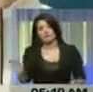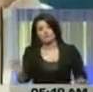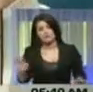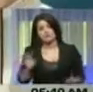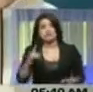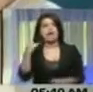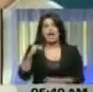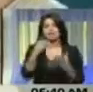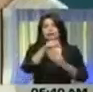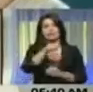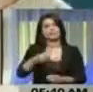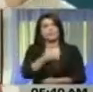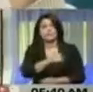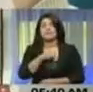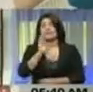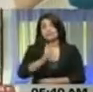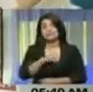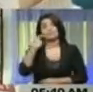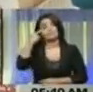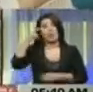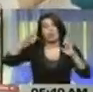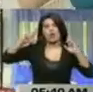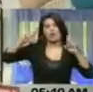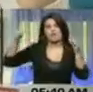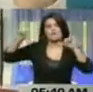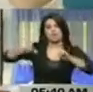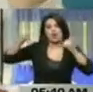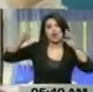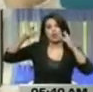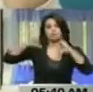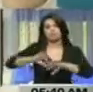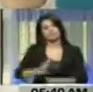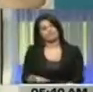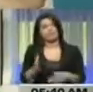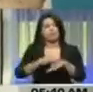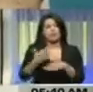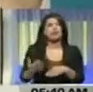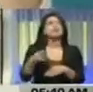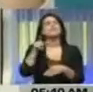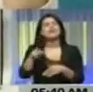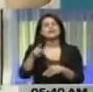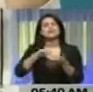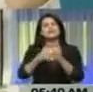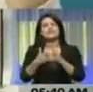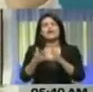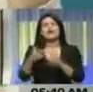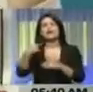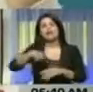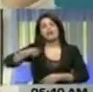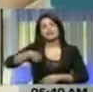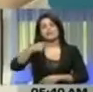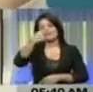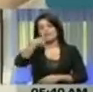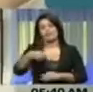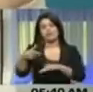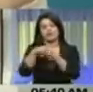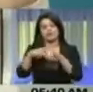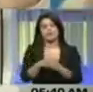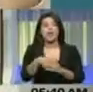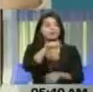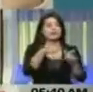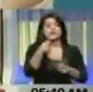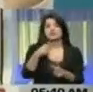Y hay muchos, lamentablemente, que apuestan al fracaso porque eso podría sabotear el tema gubernamental. Quienes hablan de politizar el